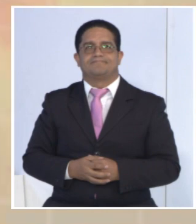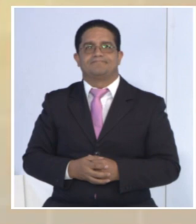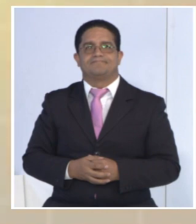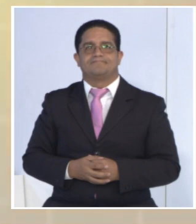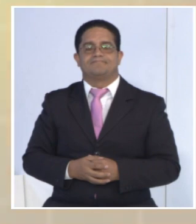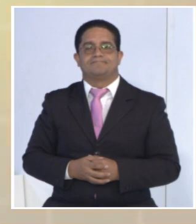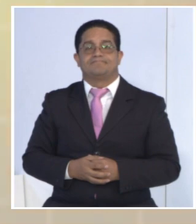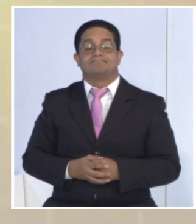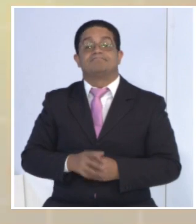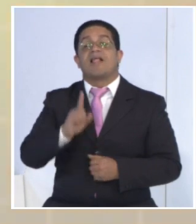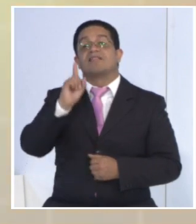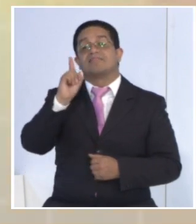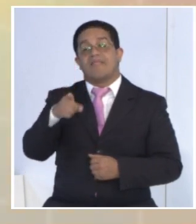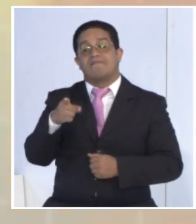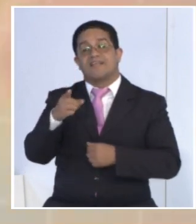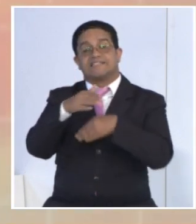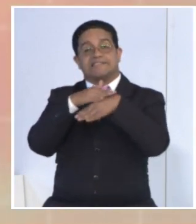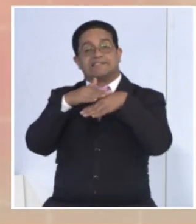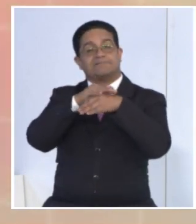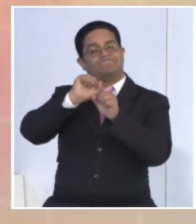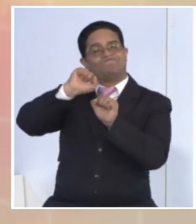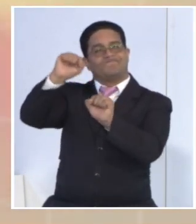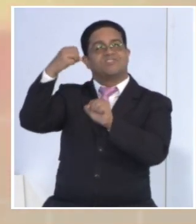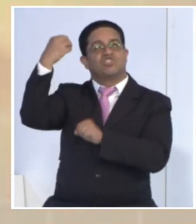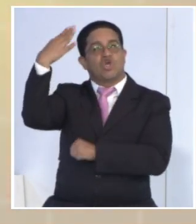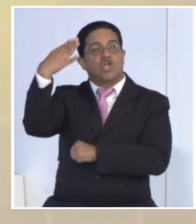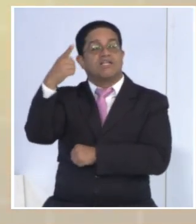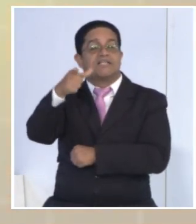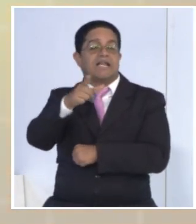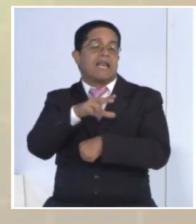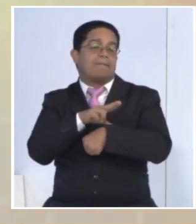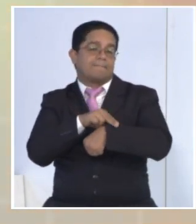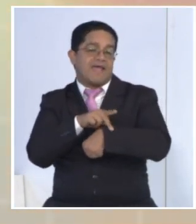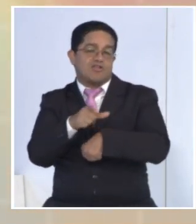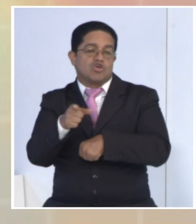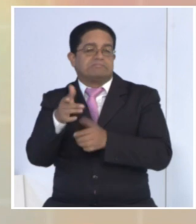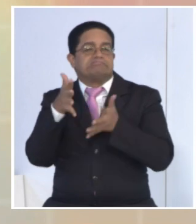Usar protector solar. Especialistas recomiendan aplicarlo